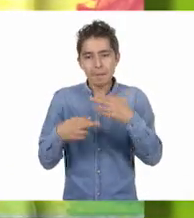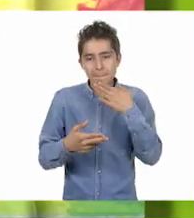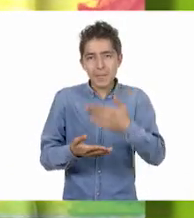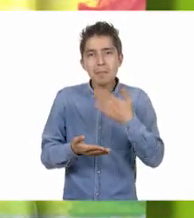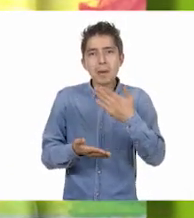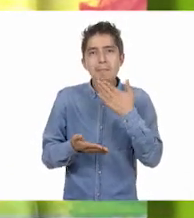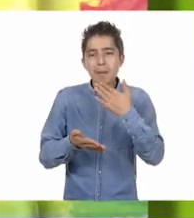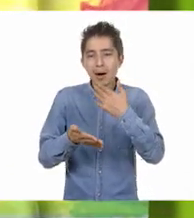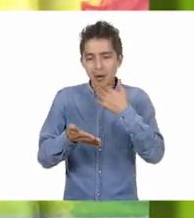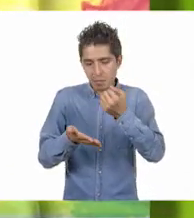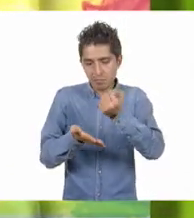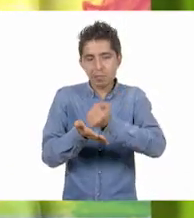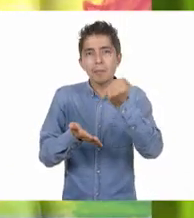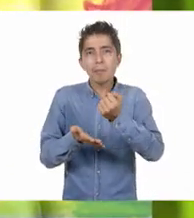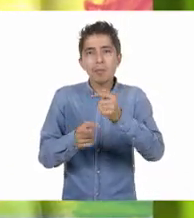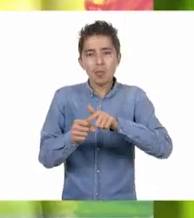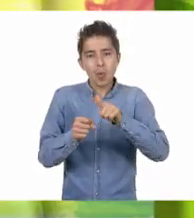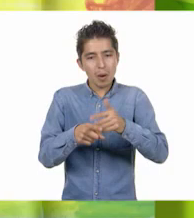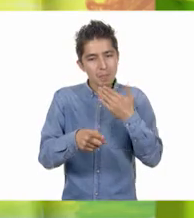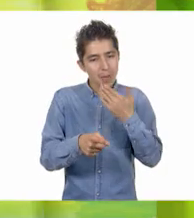colorear.